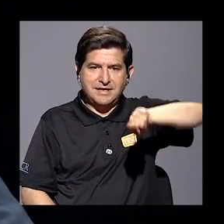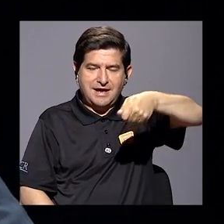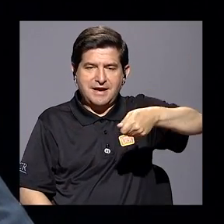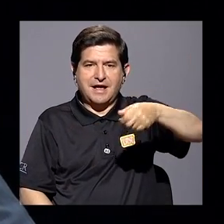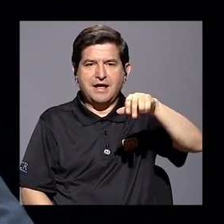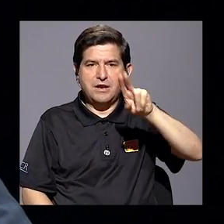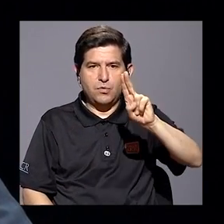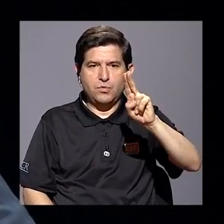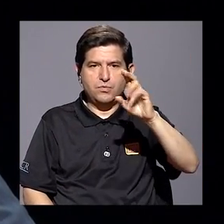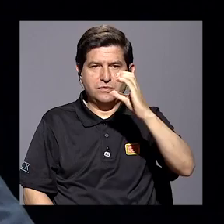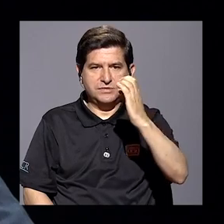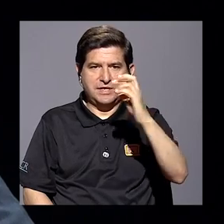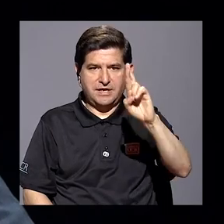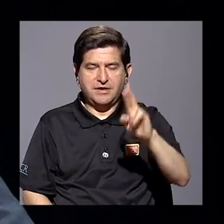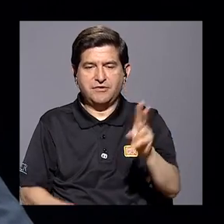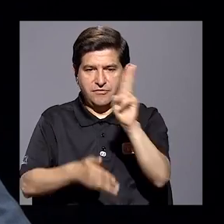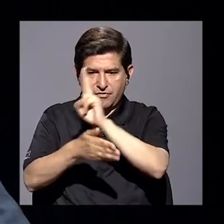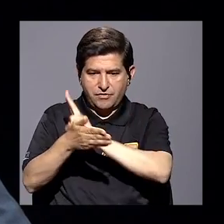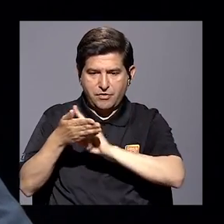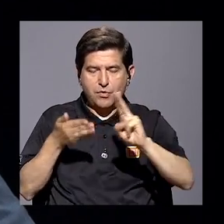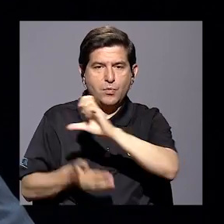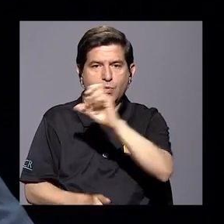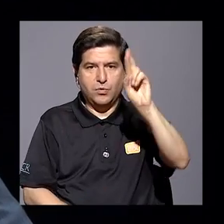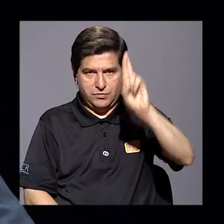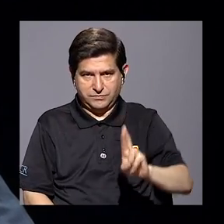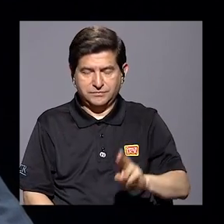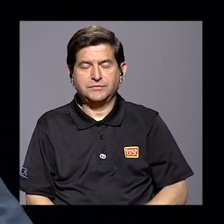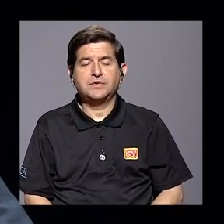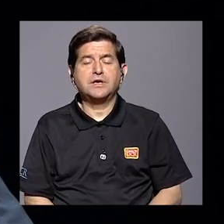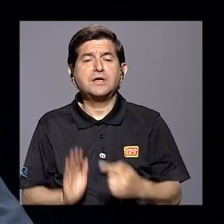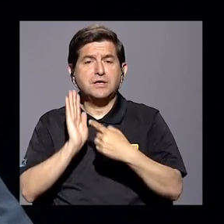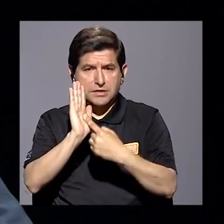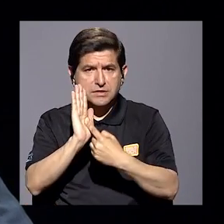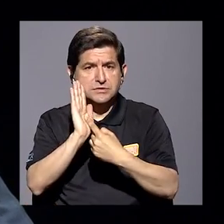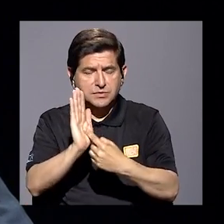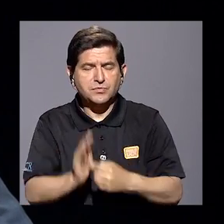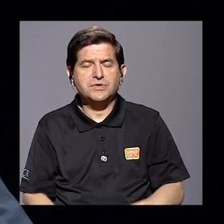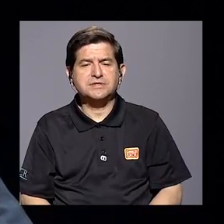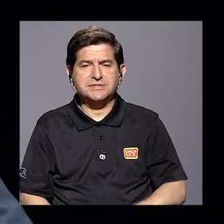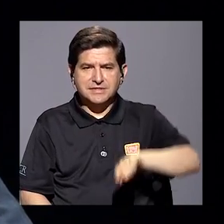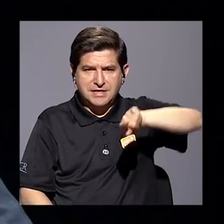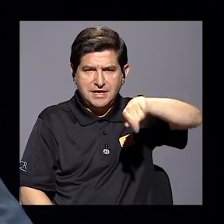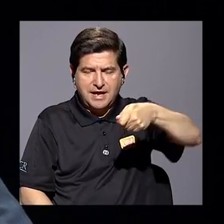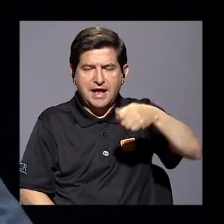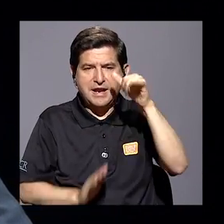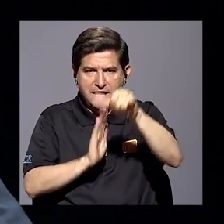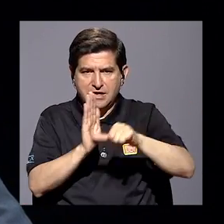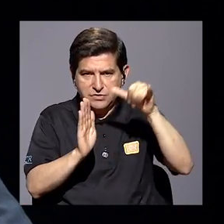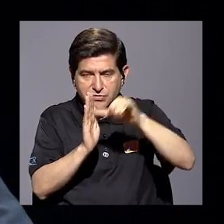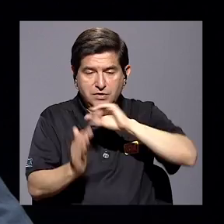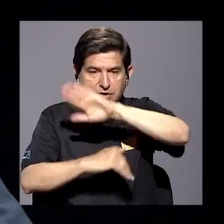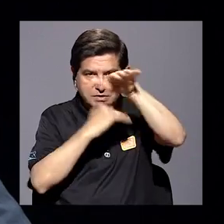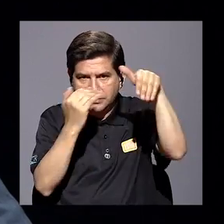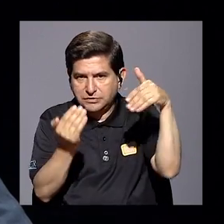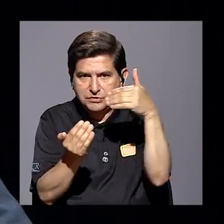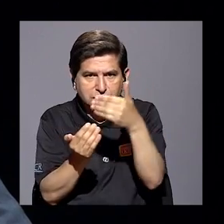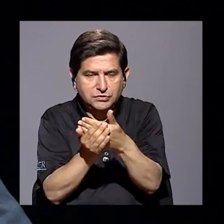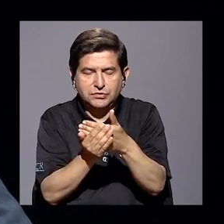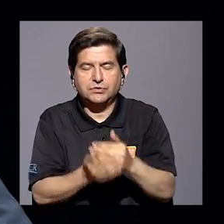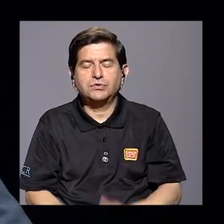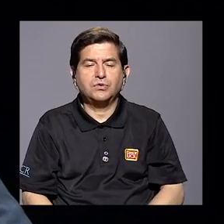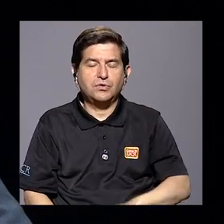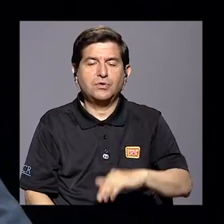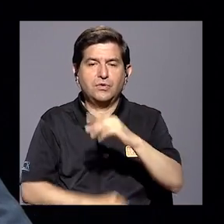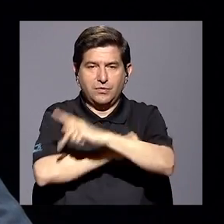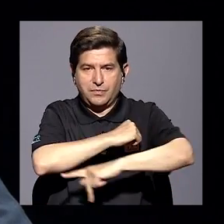el canal user en la universidad de costa rica y se reproduce por un canal de youtube para todo